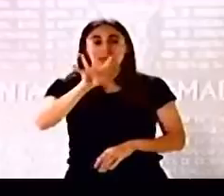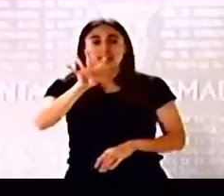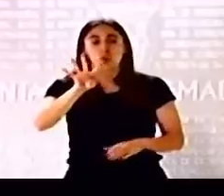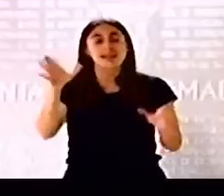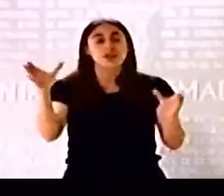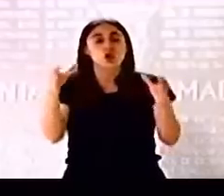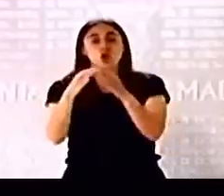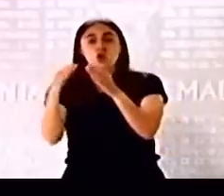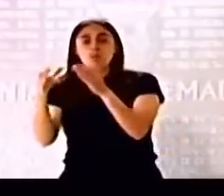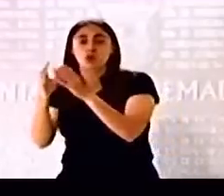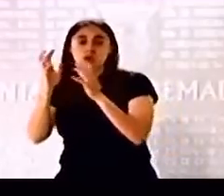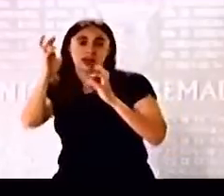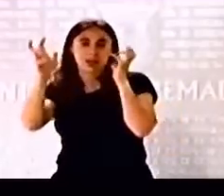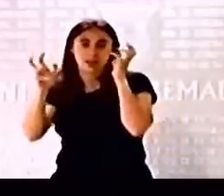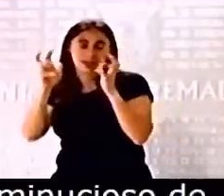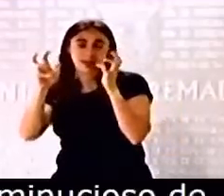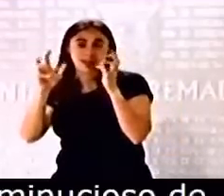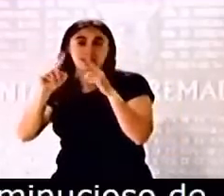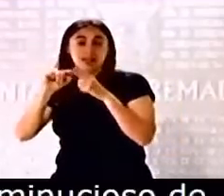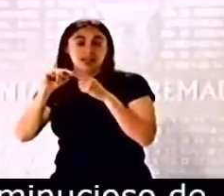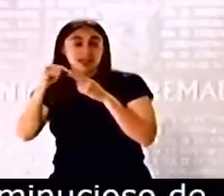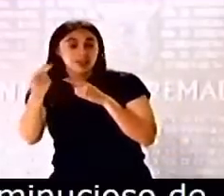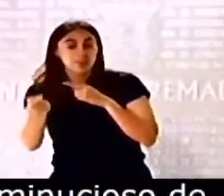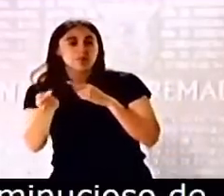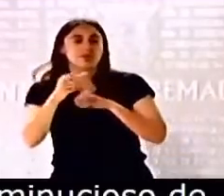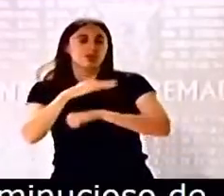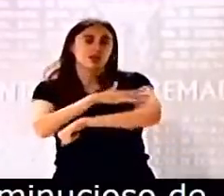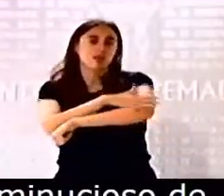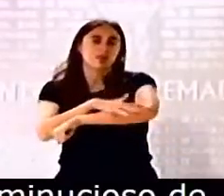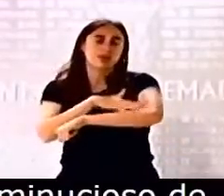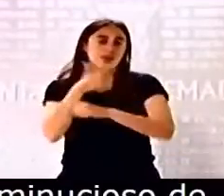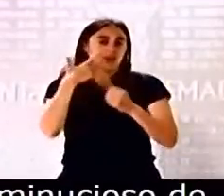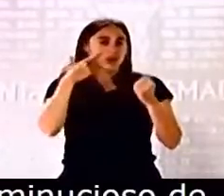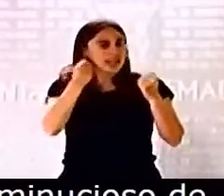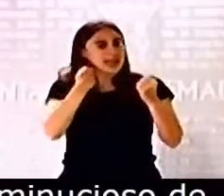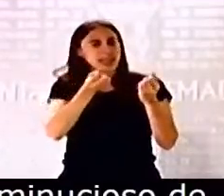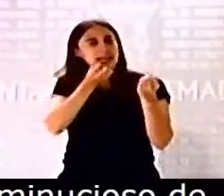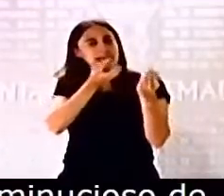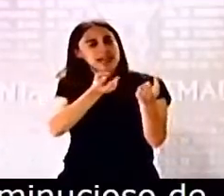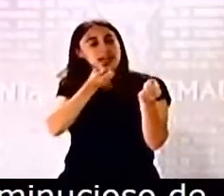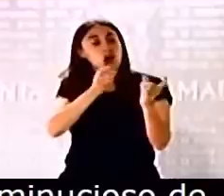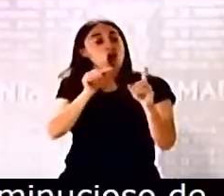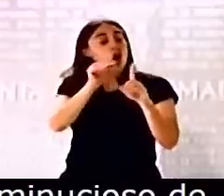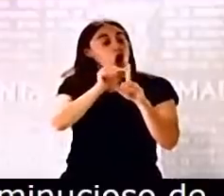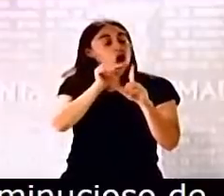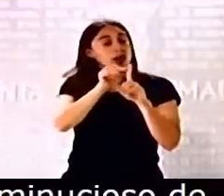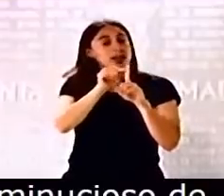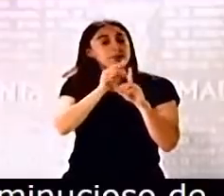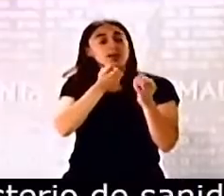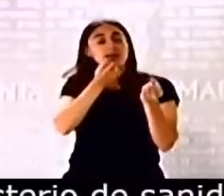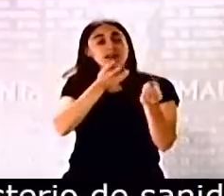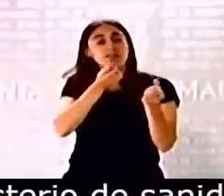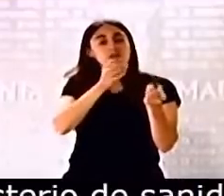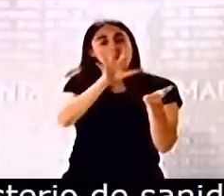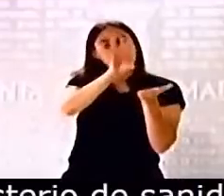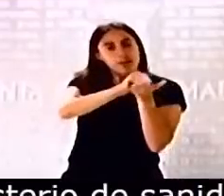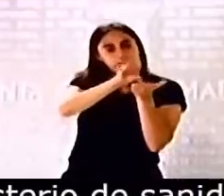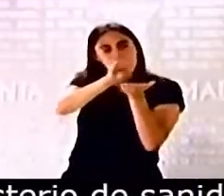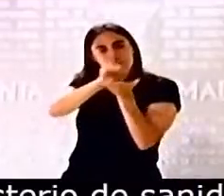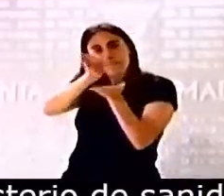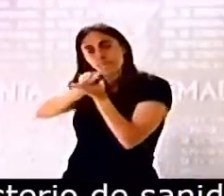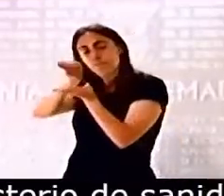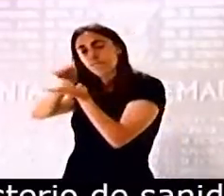Se ha notificado al Ministerio de Sanidad para que recabe la información de la venida de estos